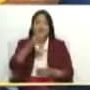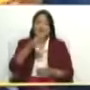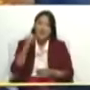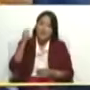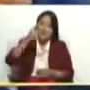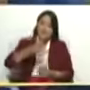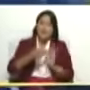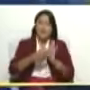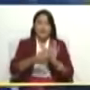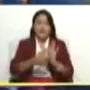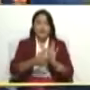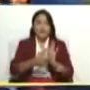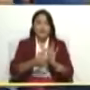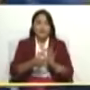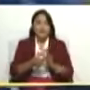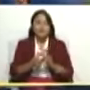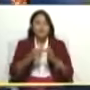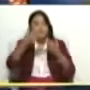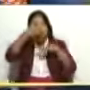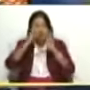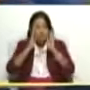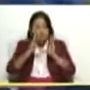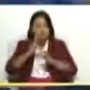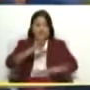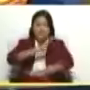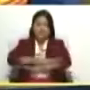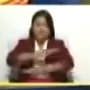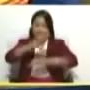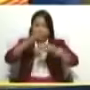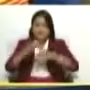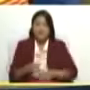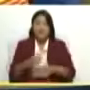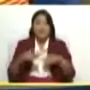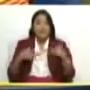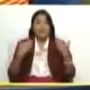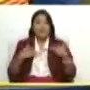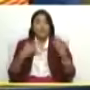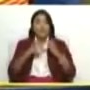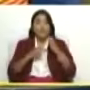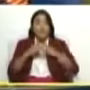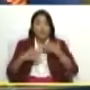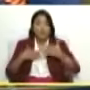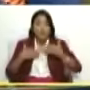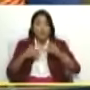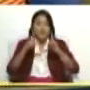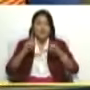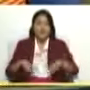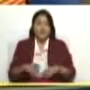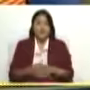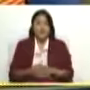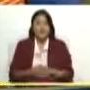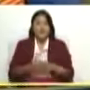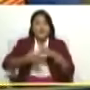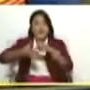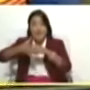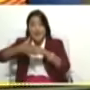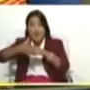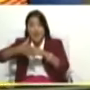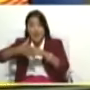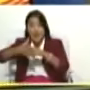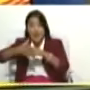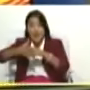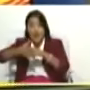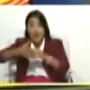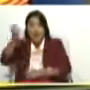bueno la concentración la disciplina pero siempre la emoción y cuando se obtiene un logro como lo